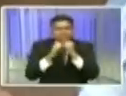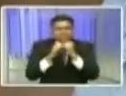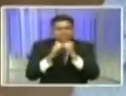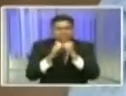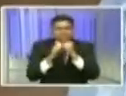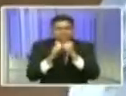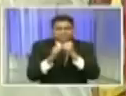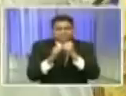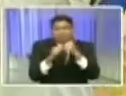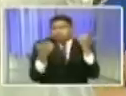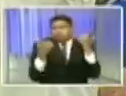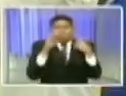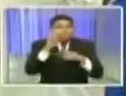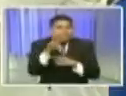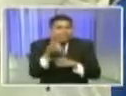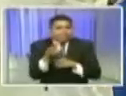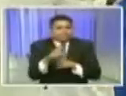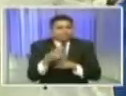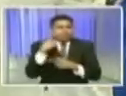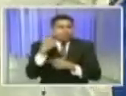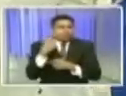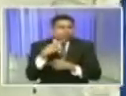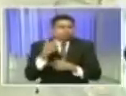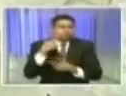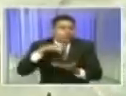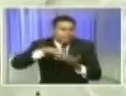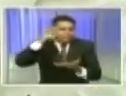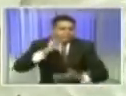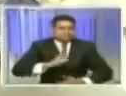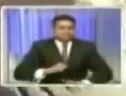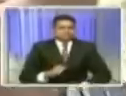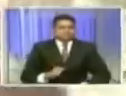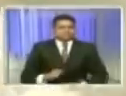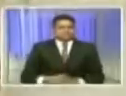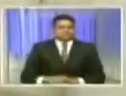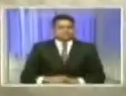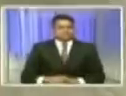Otro truco, mira este truco que aprendí yo.